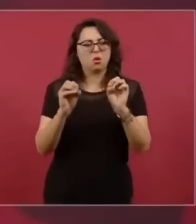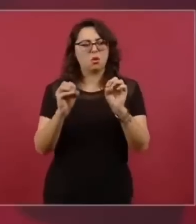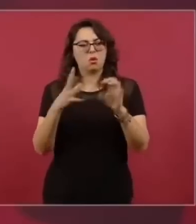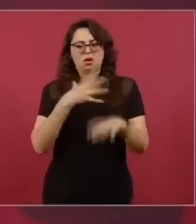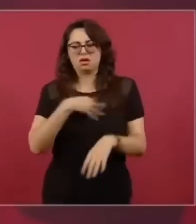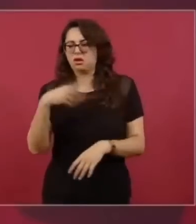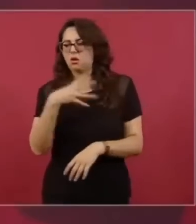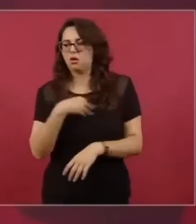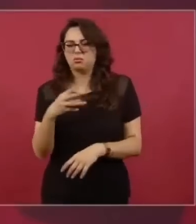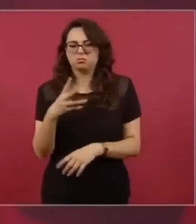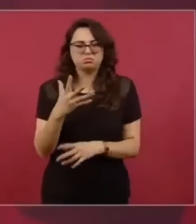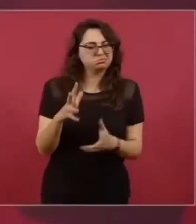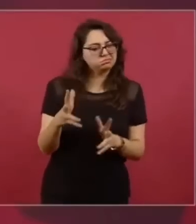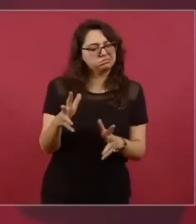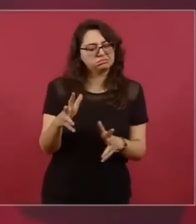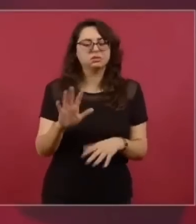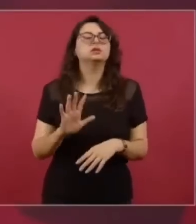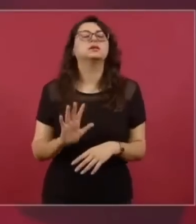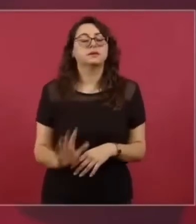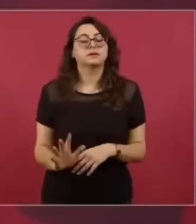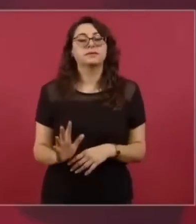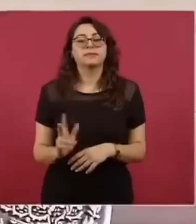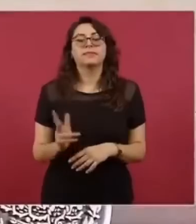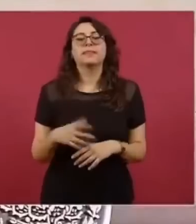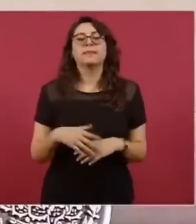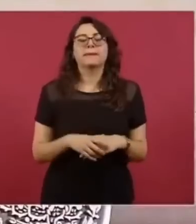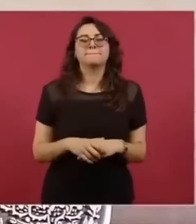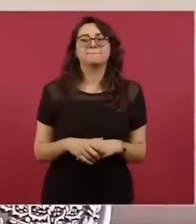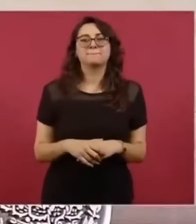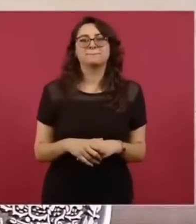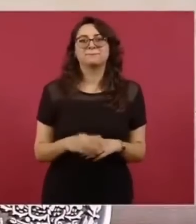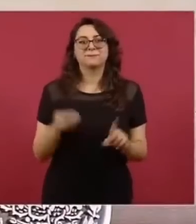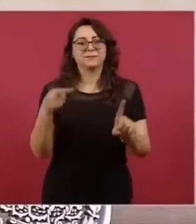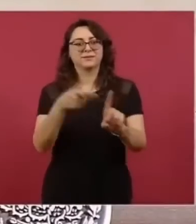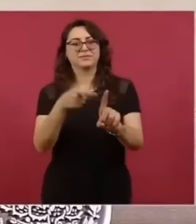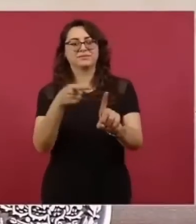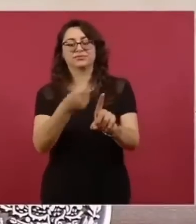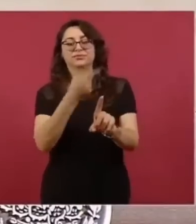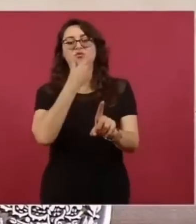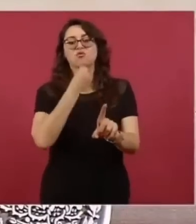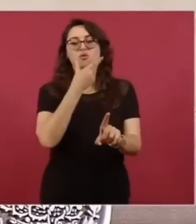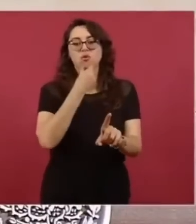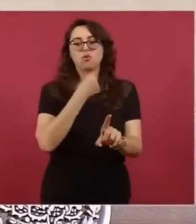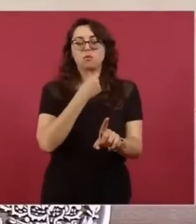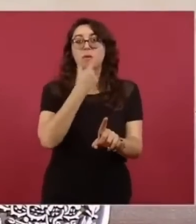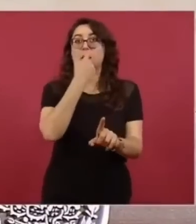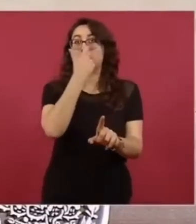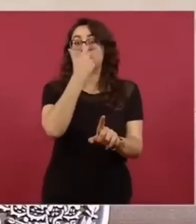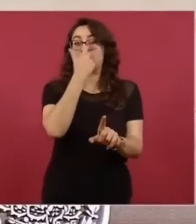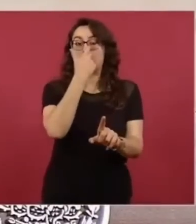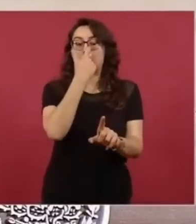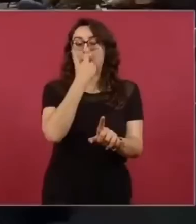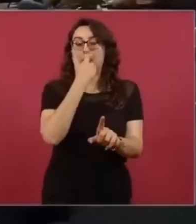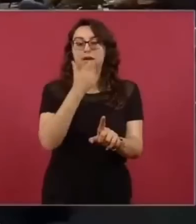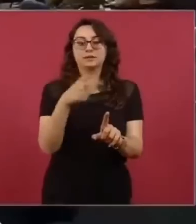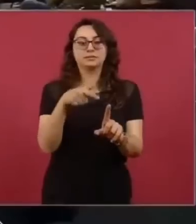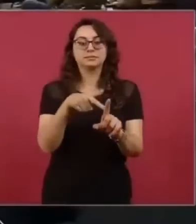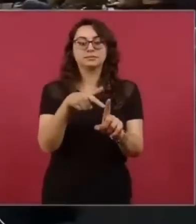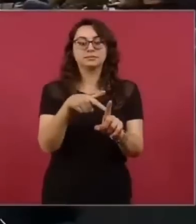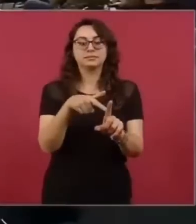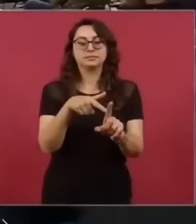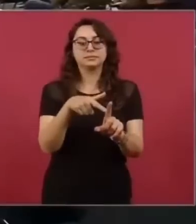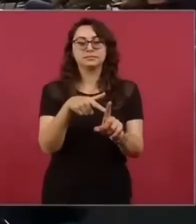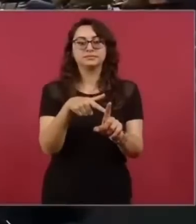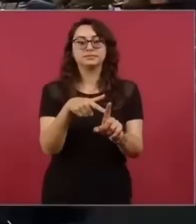Y una persona pues, que le